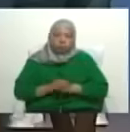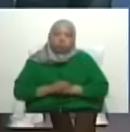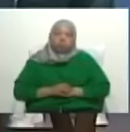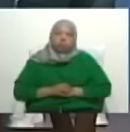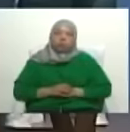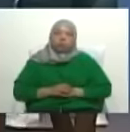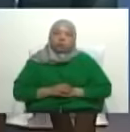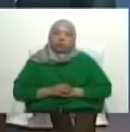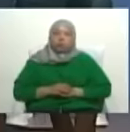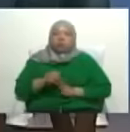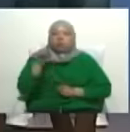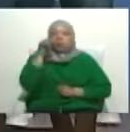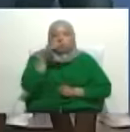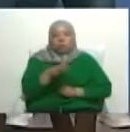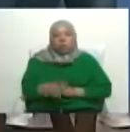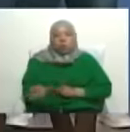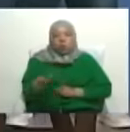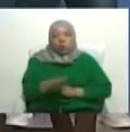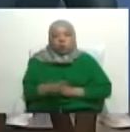eso fue el que eligió el pueblo.